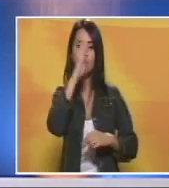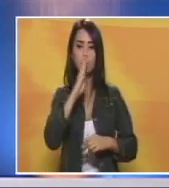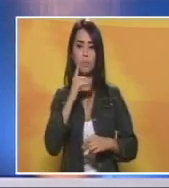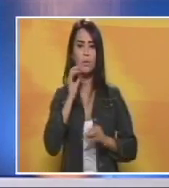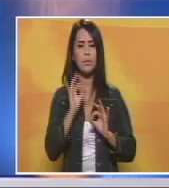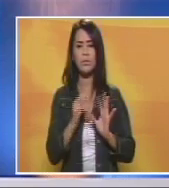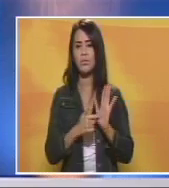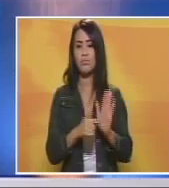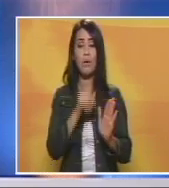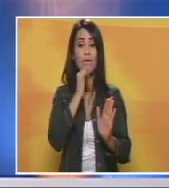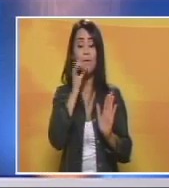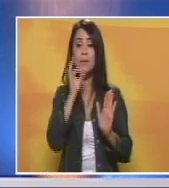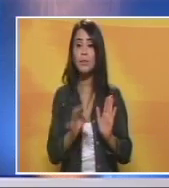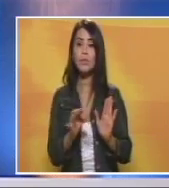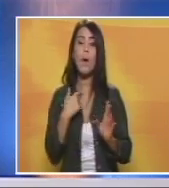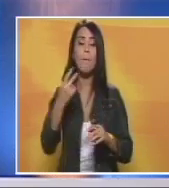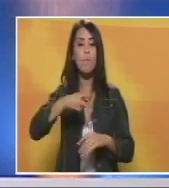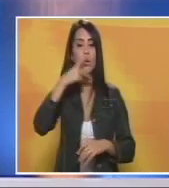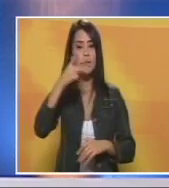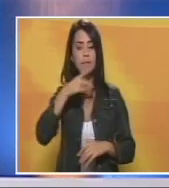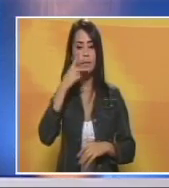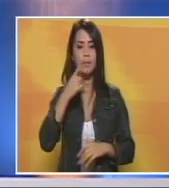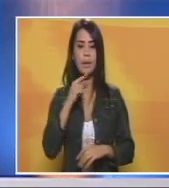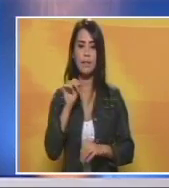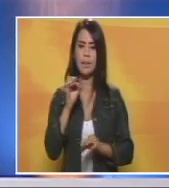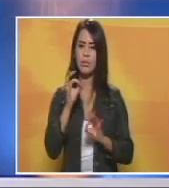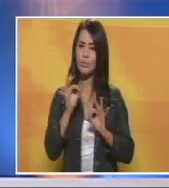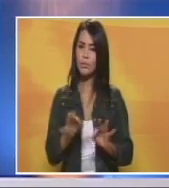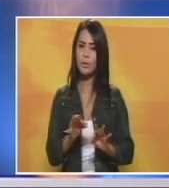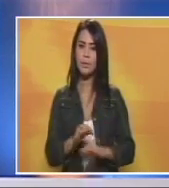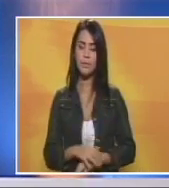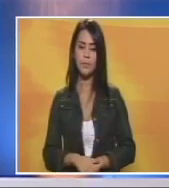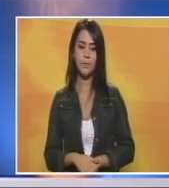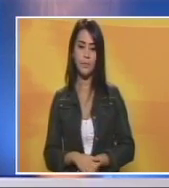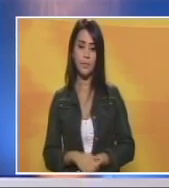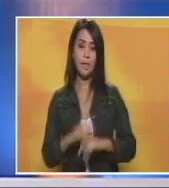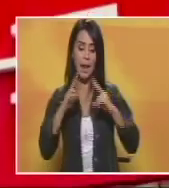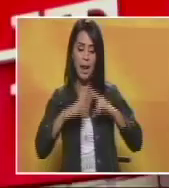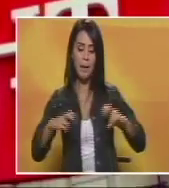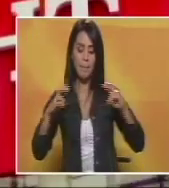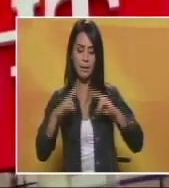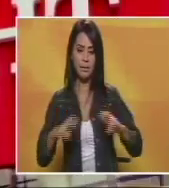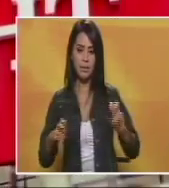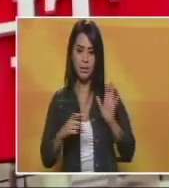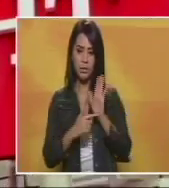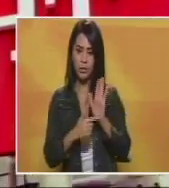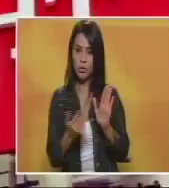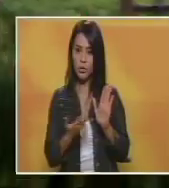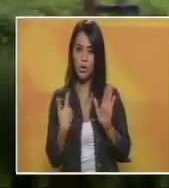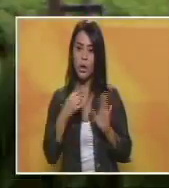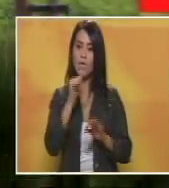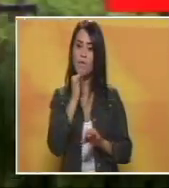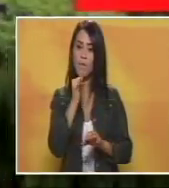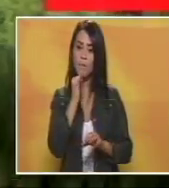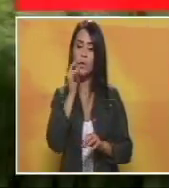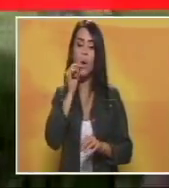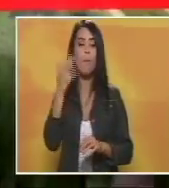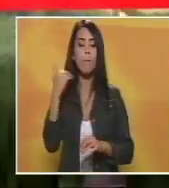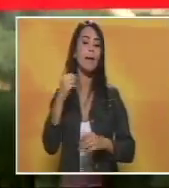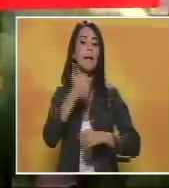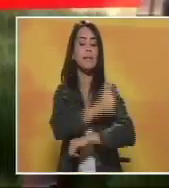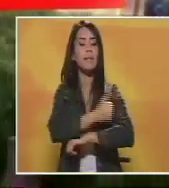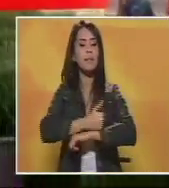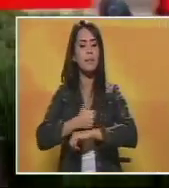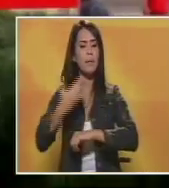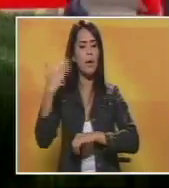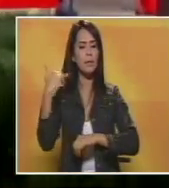no pasaron las informaciones políticas y no fueron declaradas. Las investigaciones surgieron tras las declaraciones del exdirectivo de esa